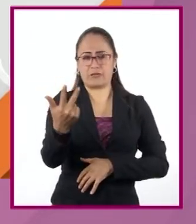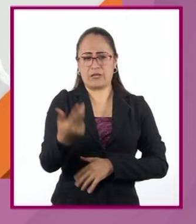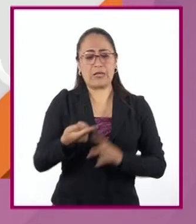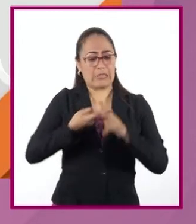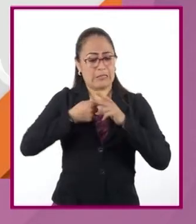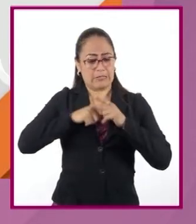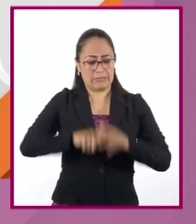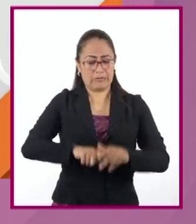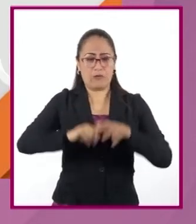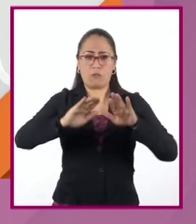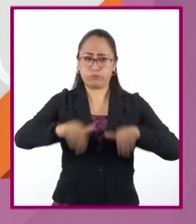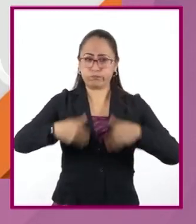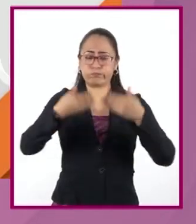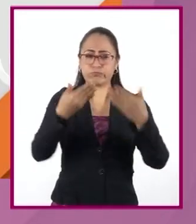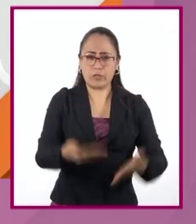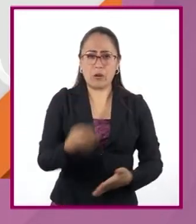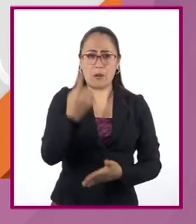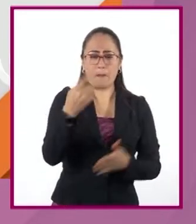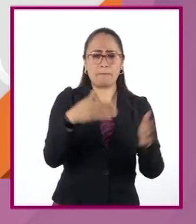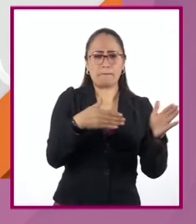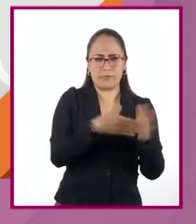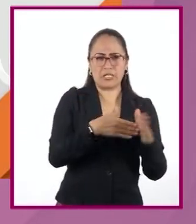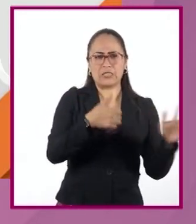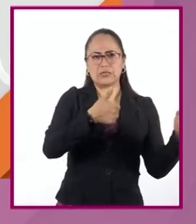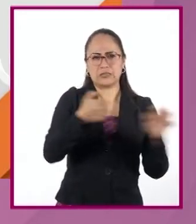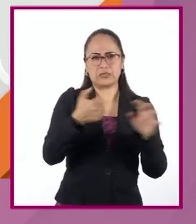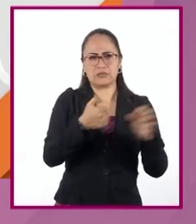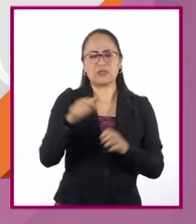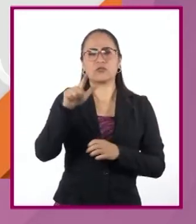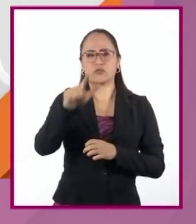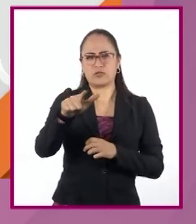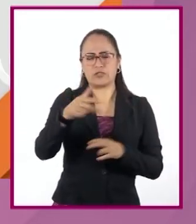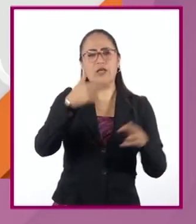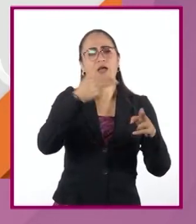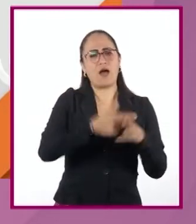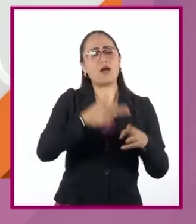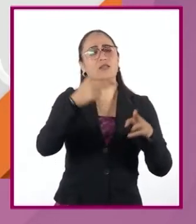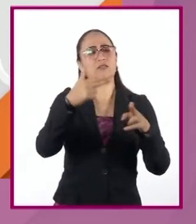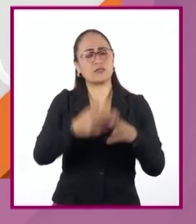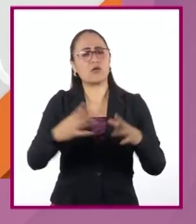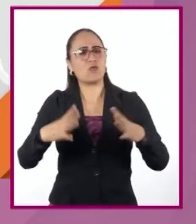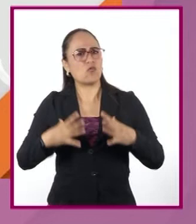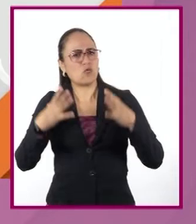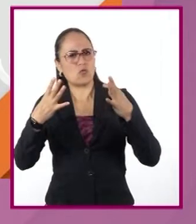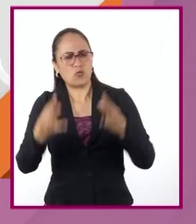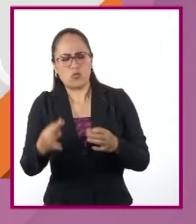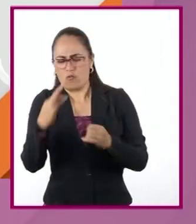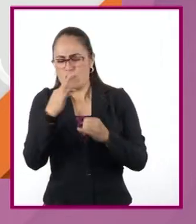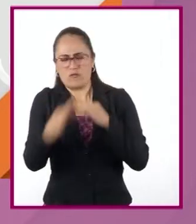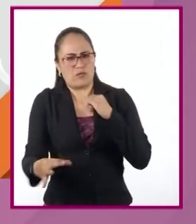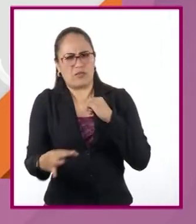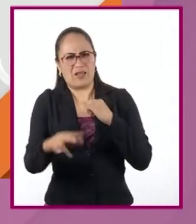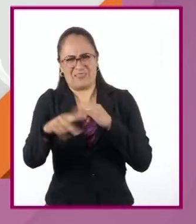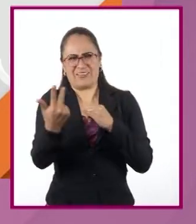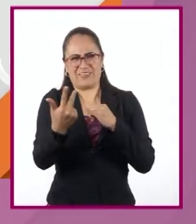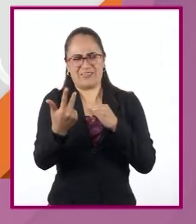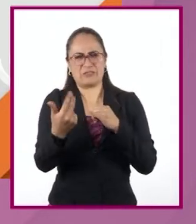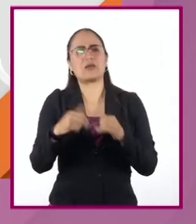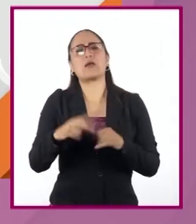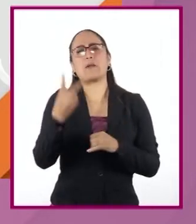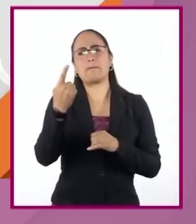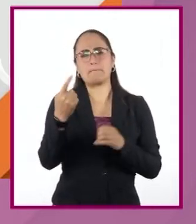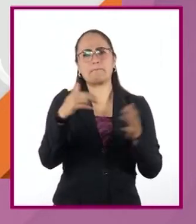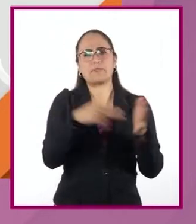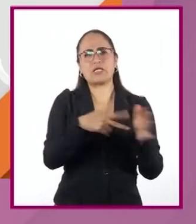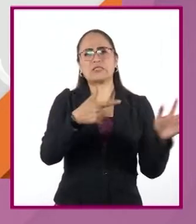primeros colonos en 1607 hasta la fundación de la última colonia en